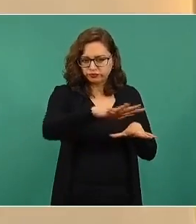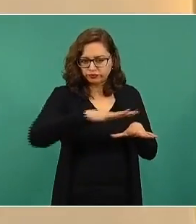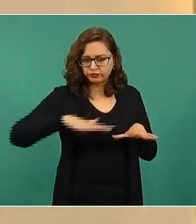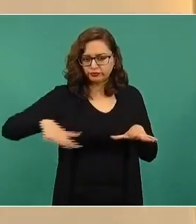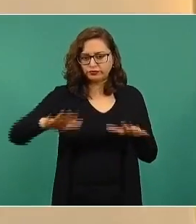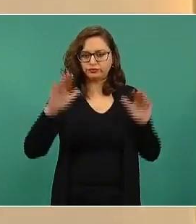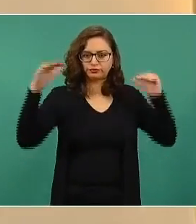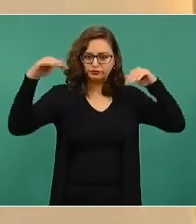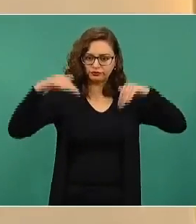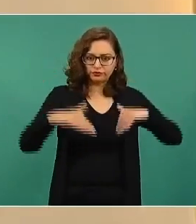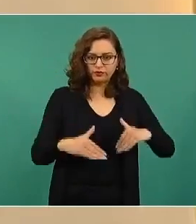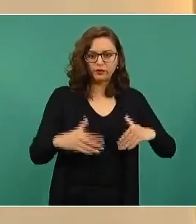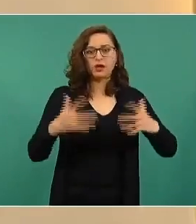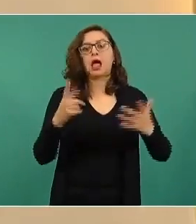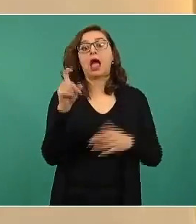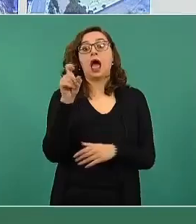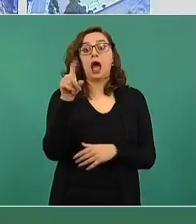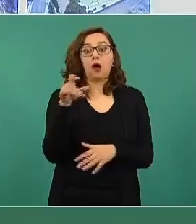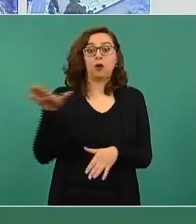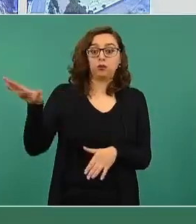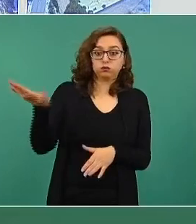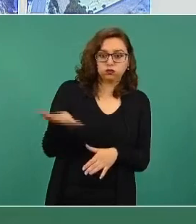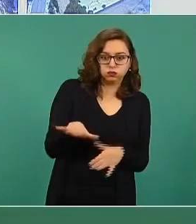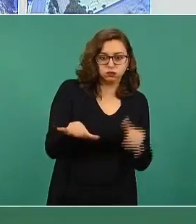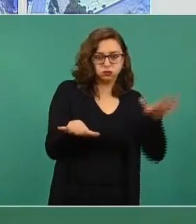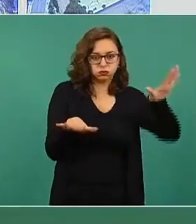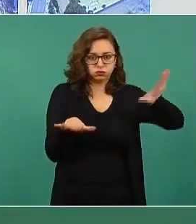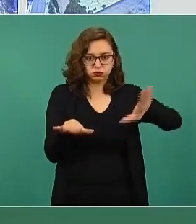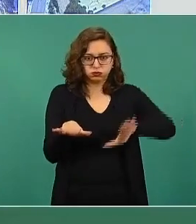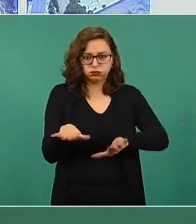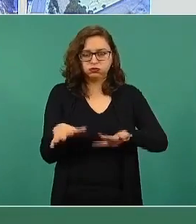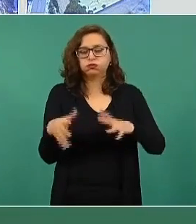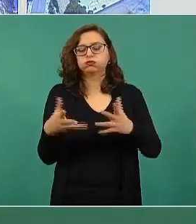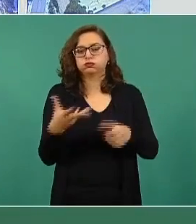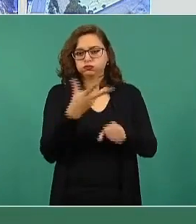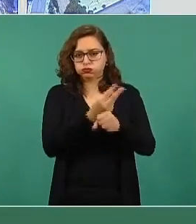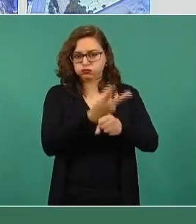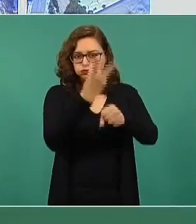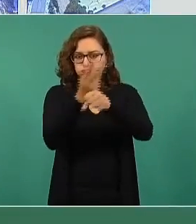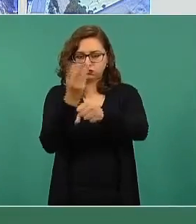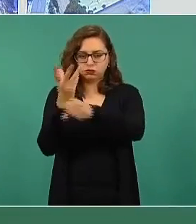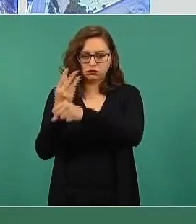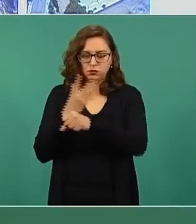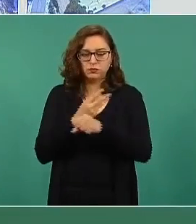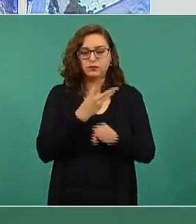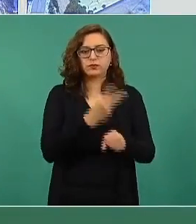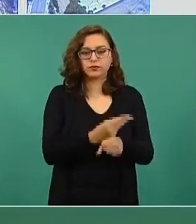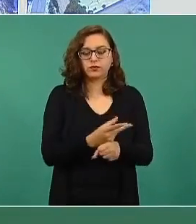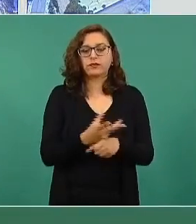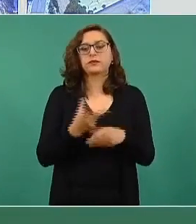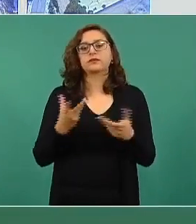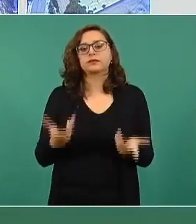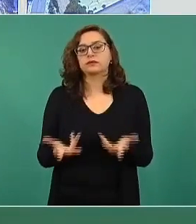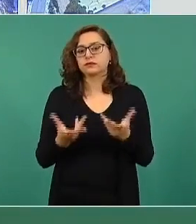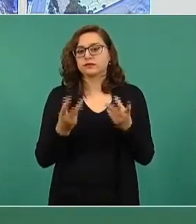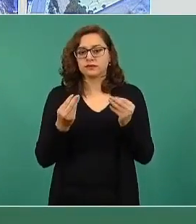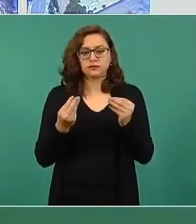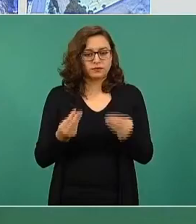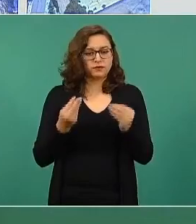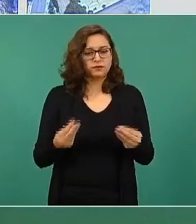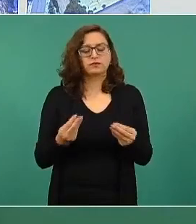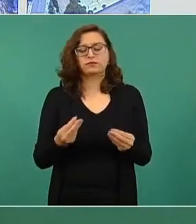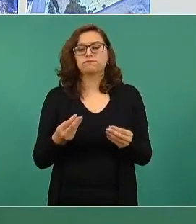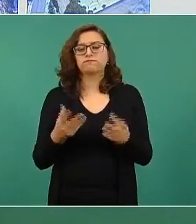todas las bajadas pluviales porque es, digamos, la parte más baja de una de las colonias de mayor rezago, hicimos muchas acciones de